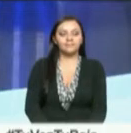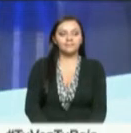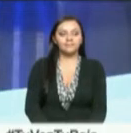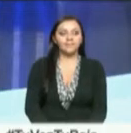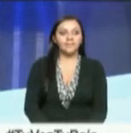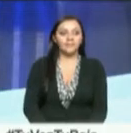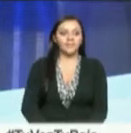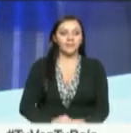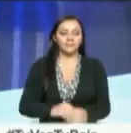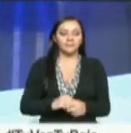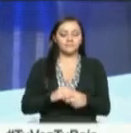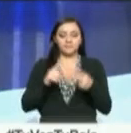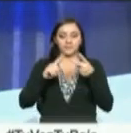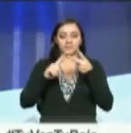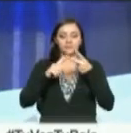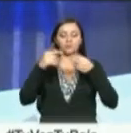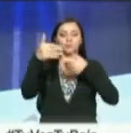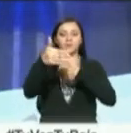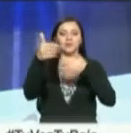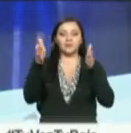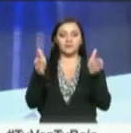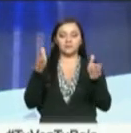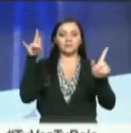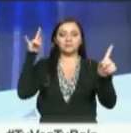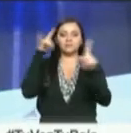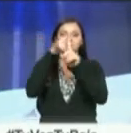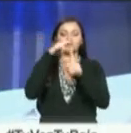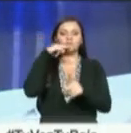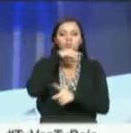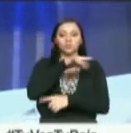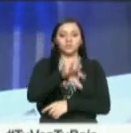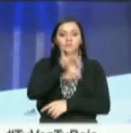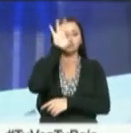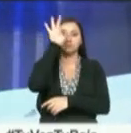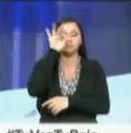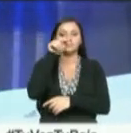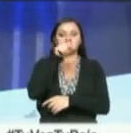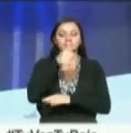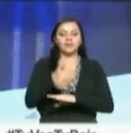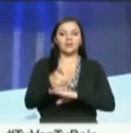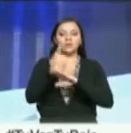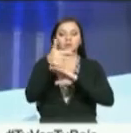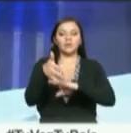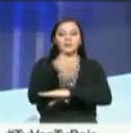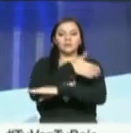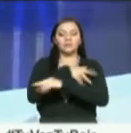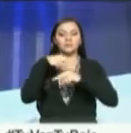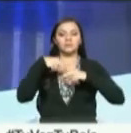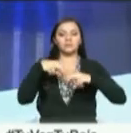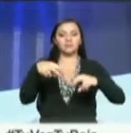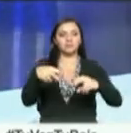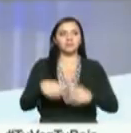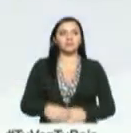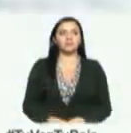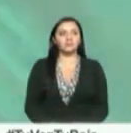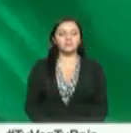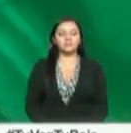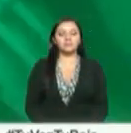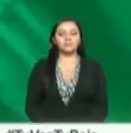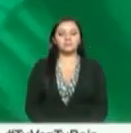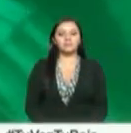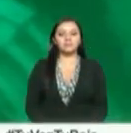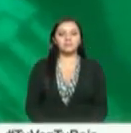La segunda caja negra del avión accidentado ruso fue encontrada por las autoridades que investigan el siniestro.